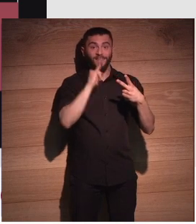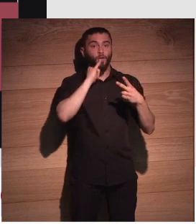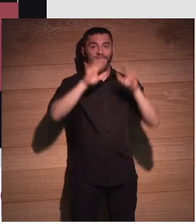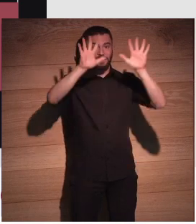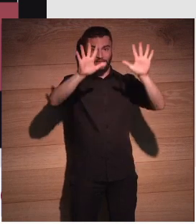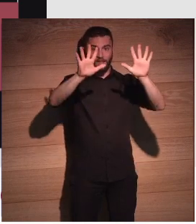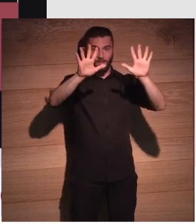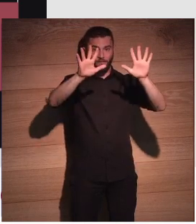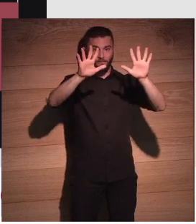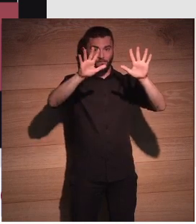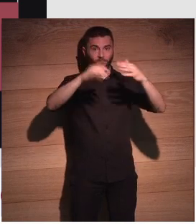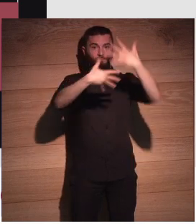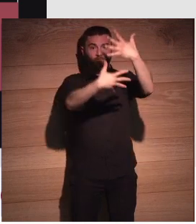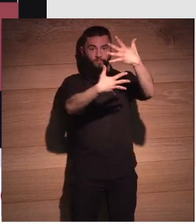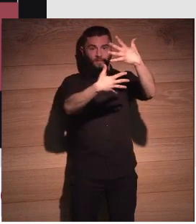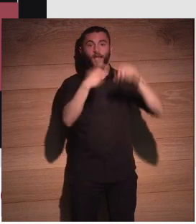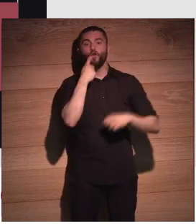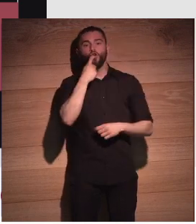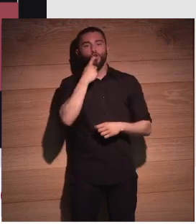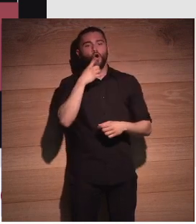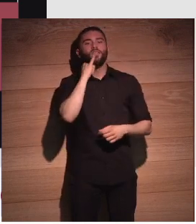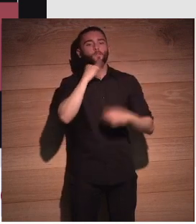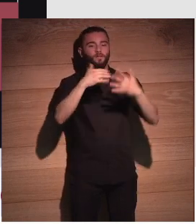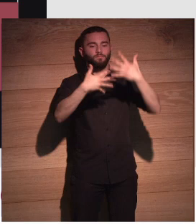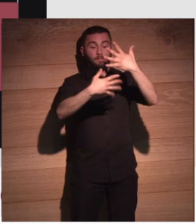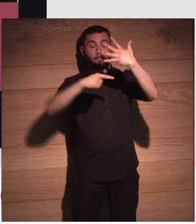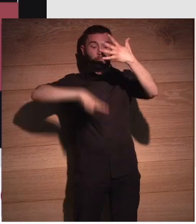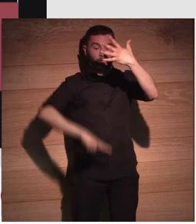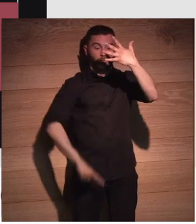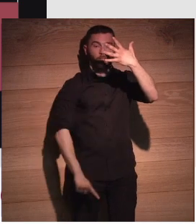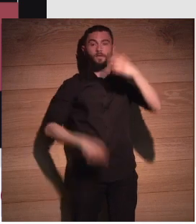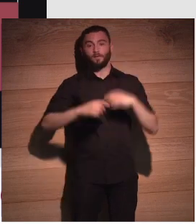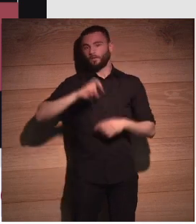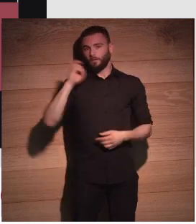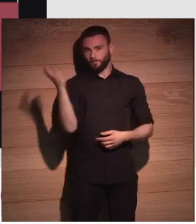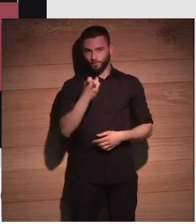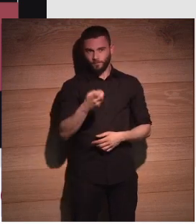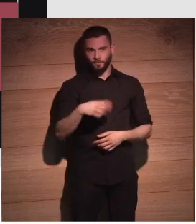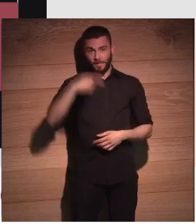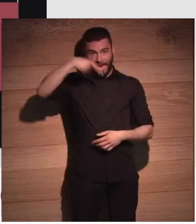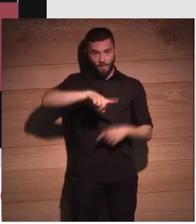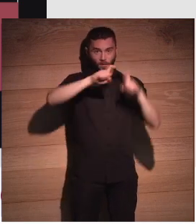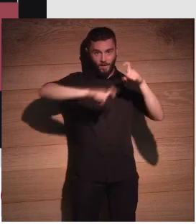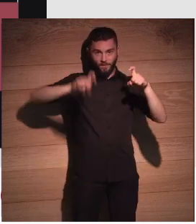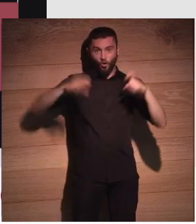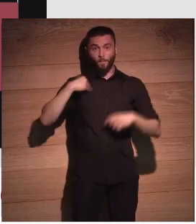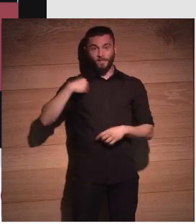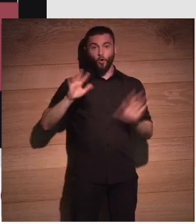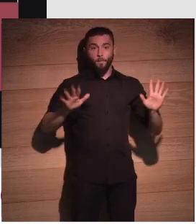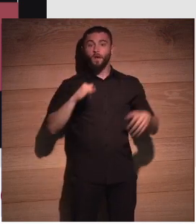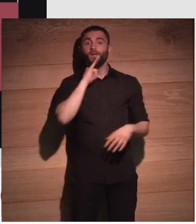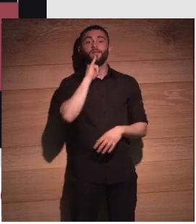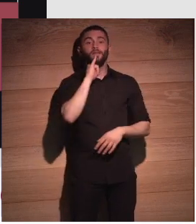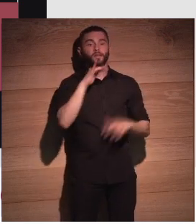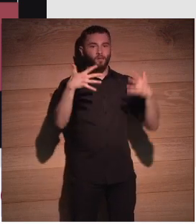idiomas y el rojo es el resto de idiomas, ¿vale? En la parte de abajo es el mismo gráfico, pero con los idiomas en su